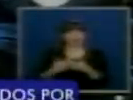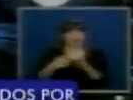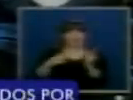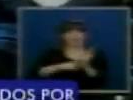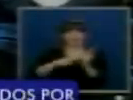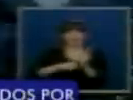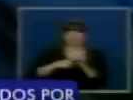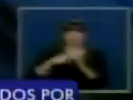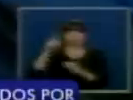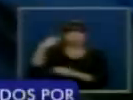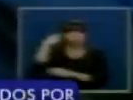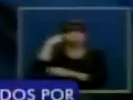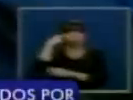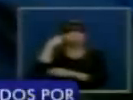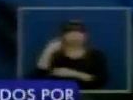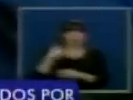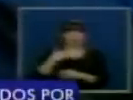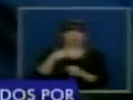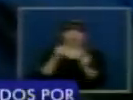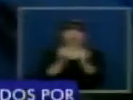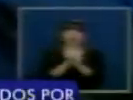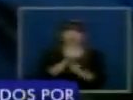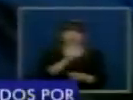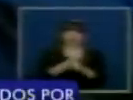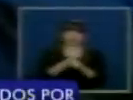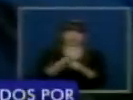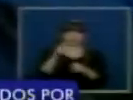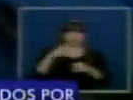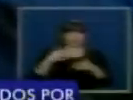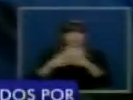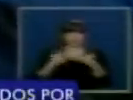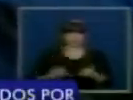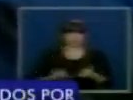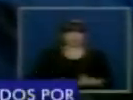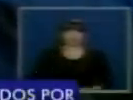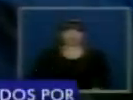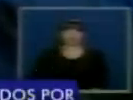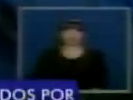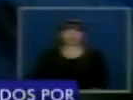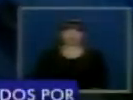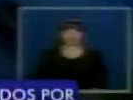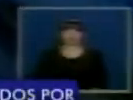que el gobierno central tiene con esa institución.